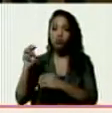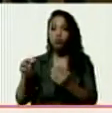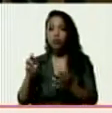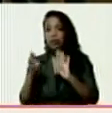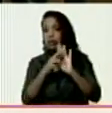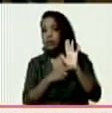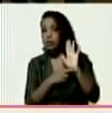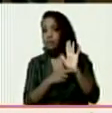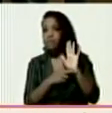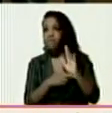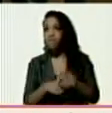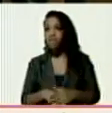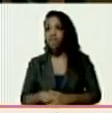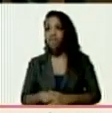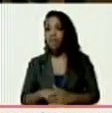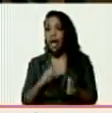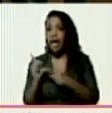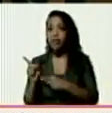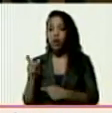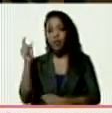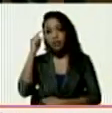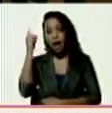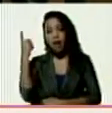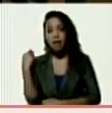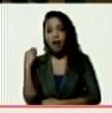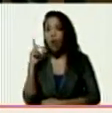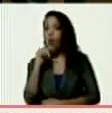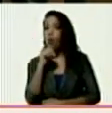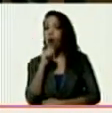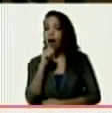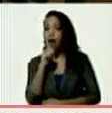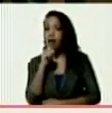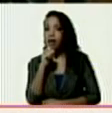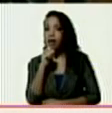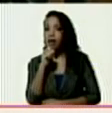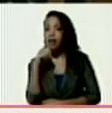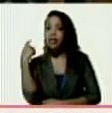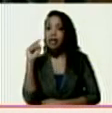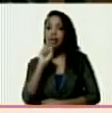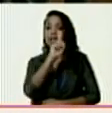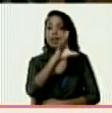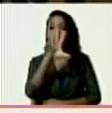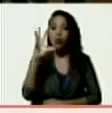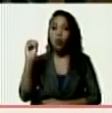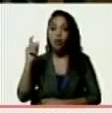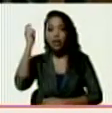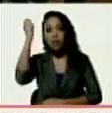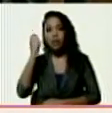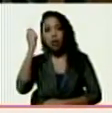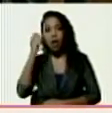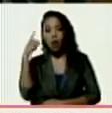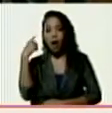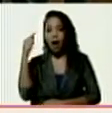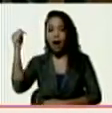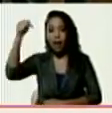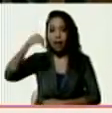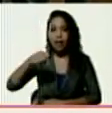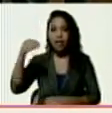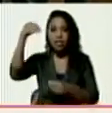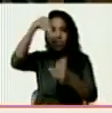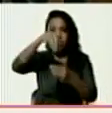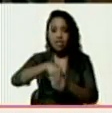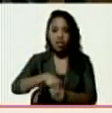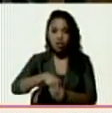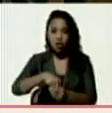obviamente, el día de ayer no existió ese hecho y 150 diputados estaban aquí dentro del